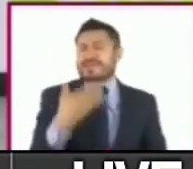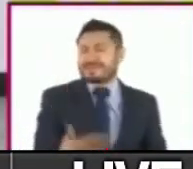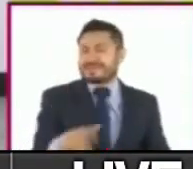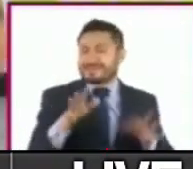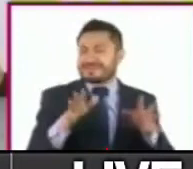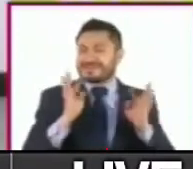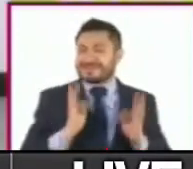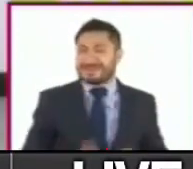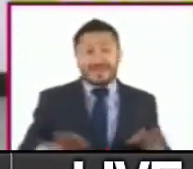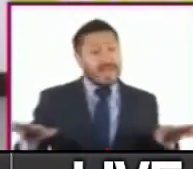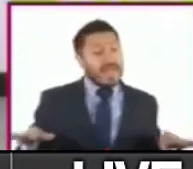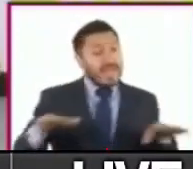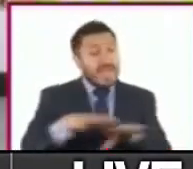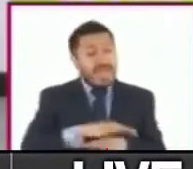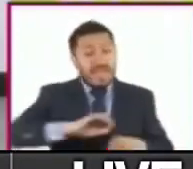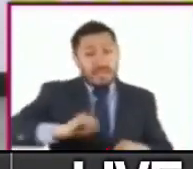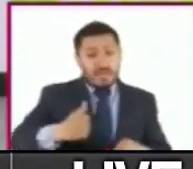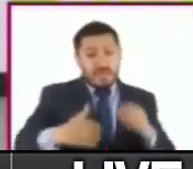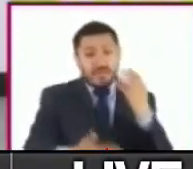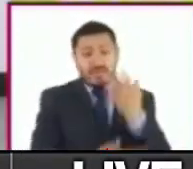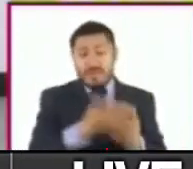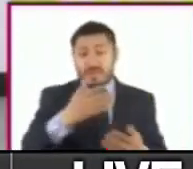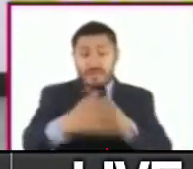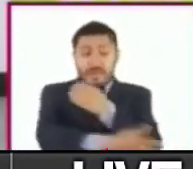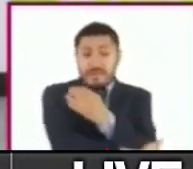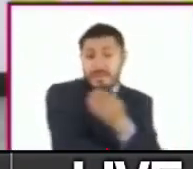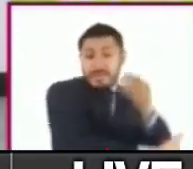el siguiente brazo de la misma manera.